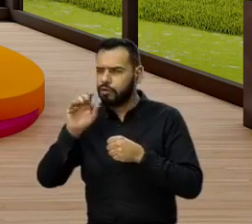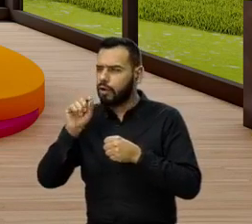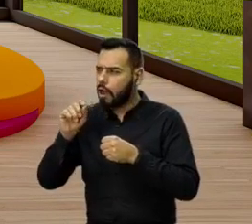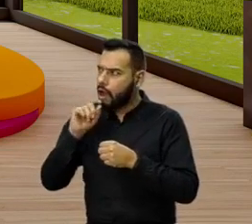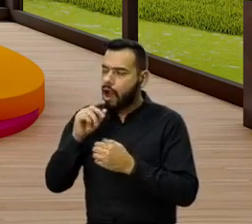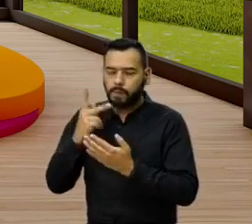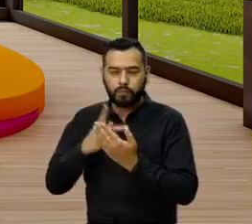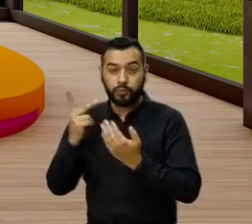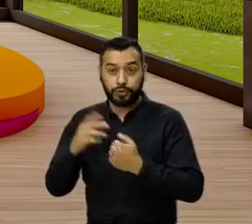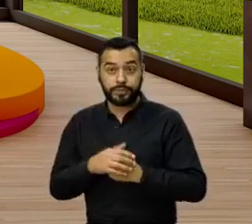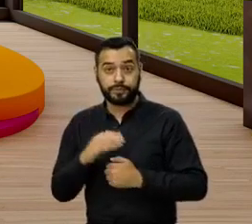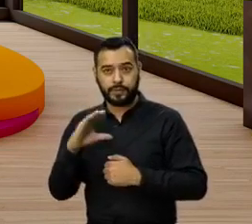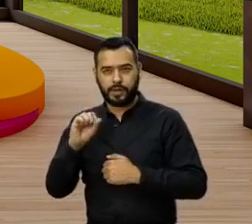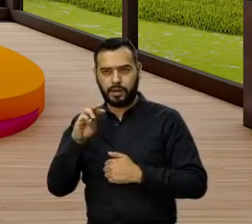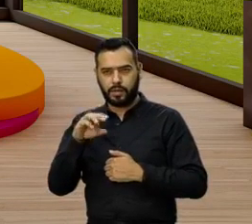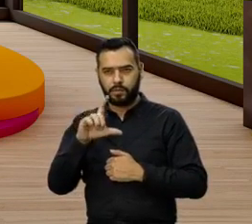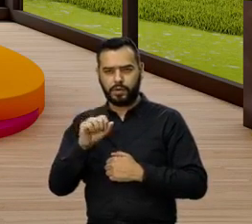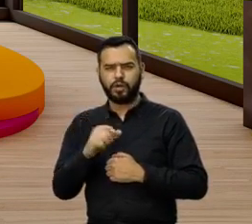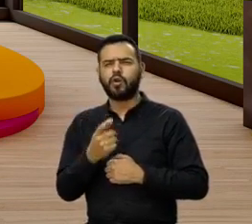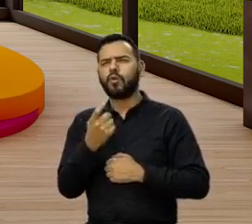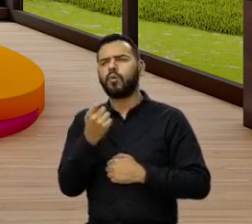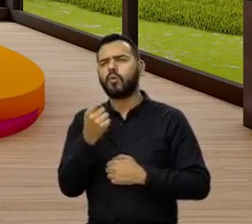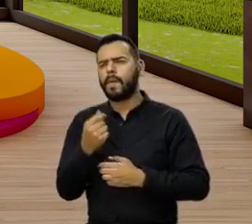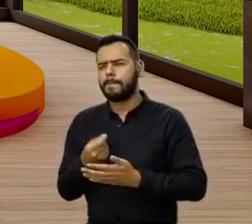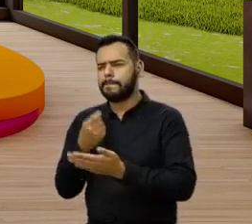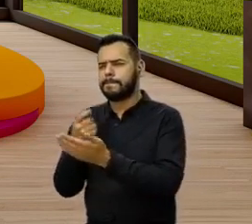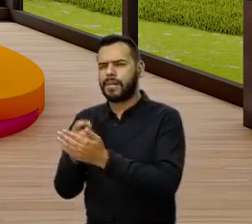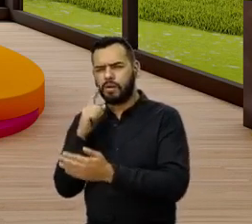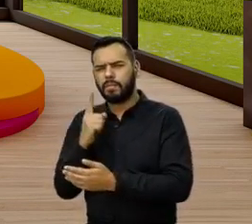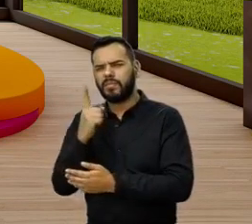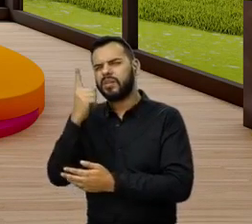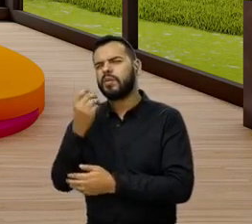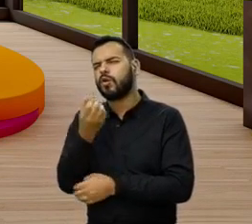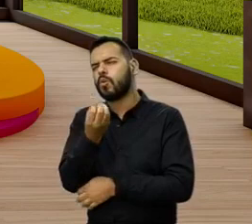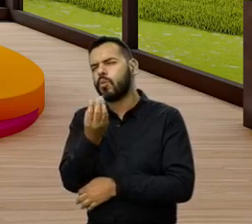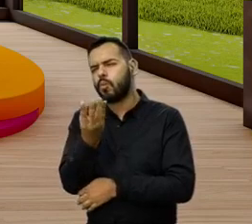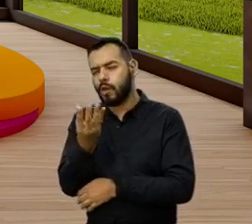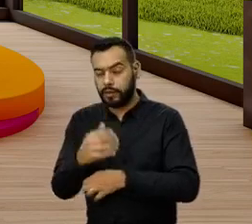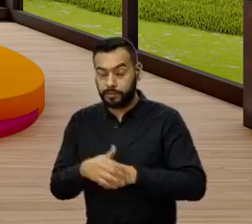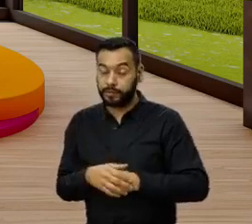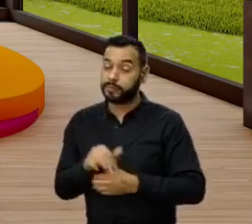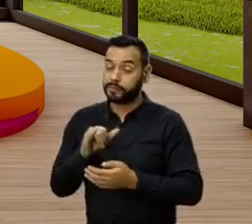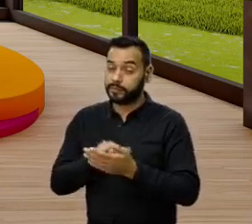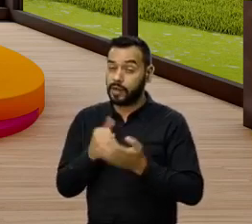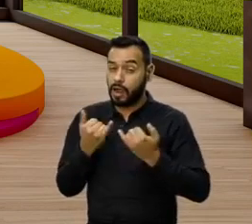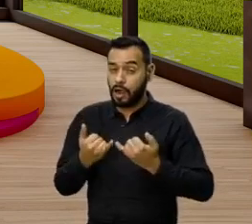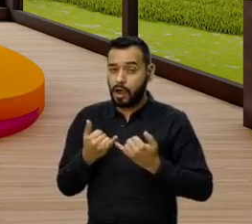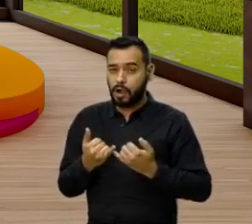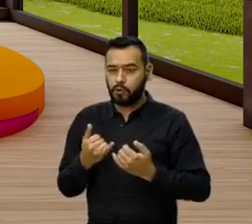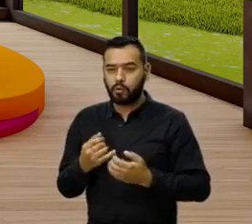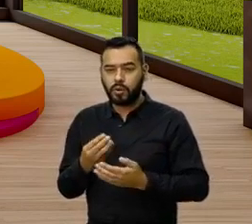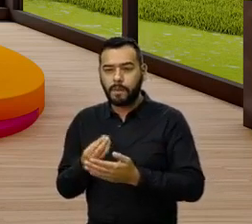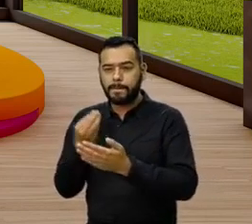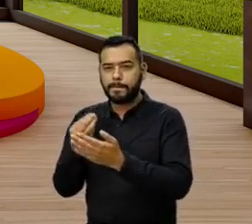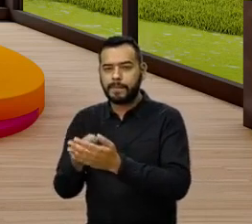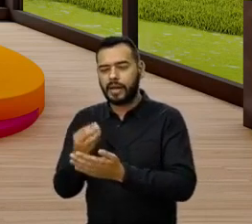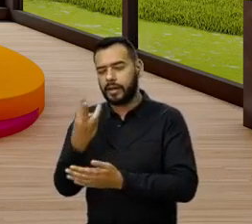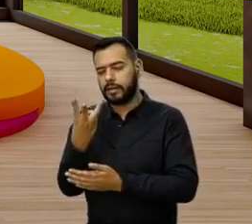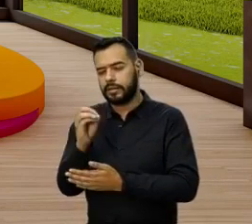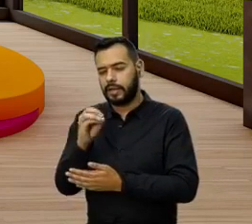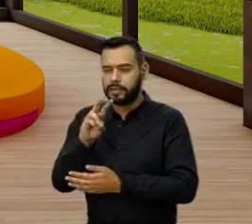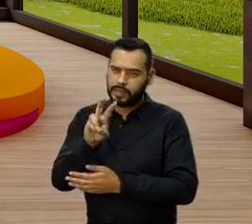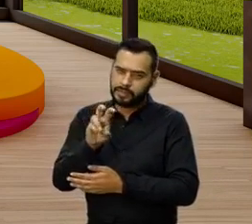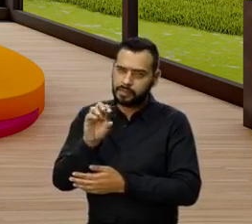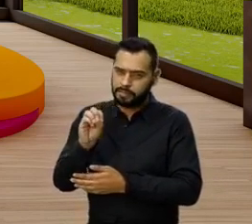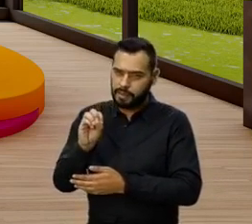x camilo cifuentes de cuánto es la cuota inicial bueno camilo en este momento estamos manejando una cuota inicial del 30